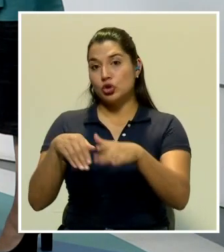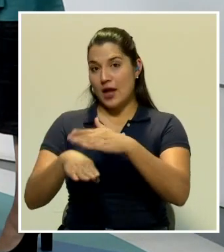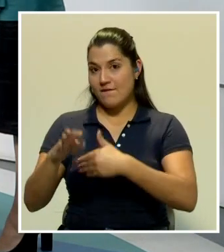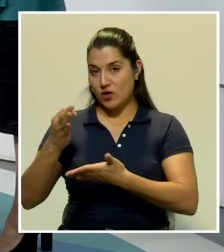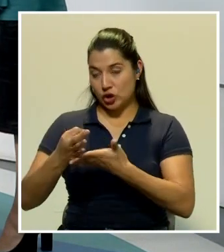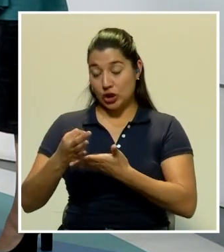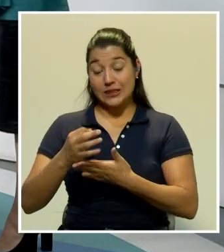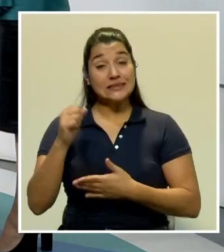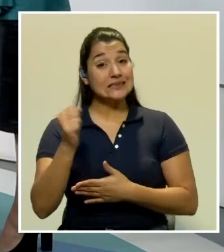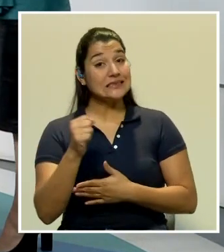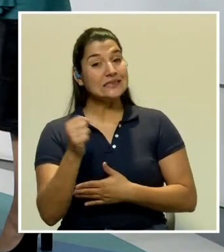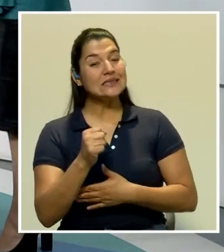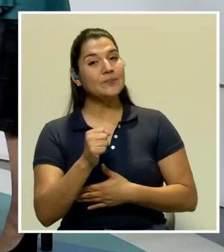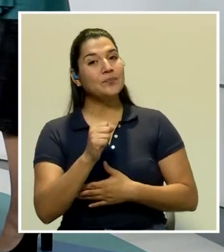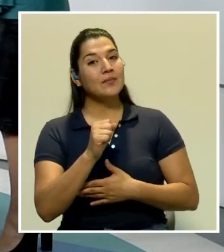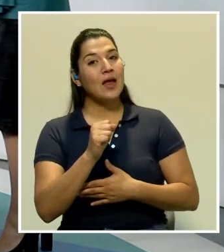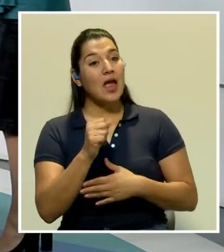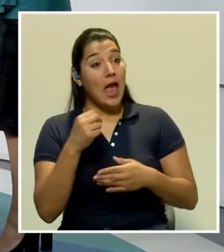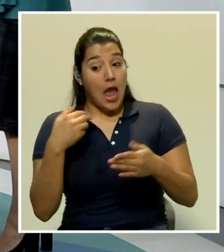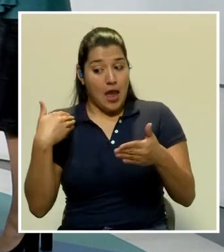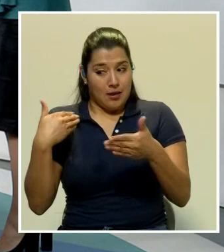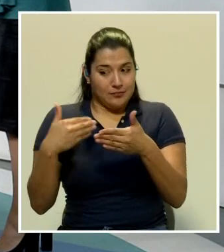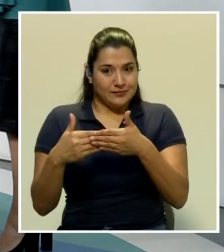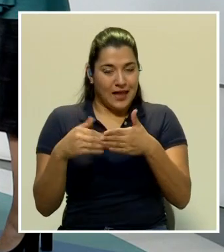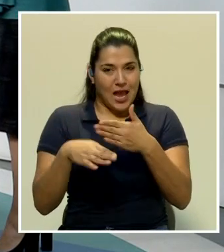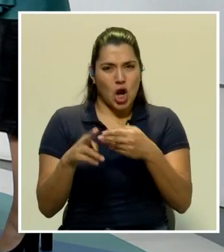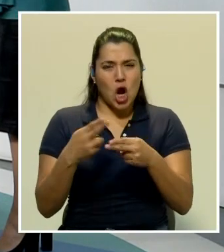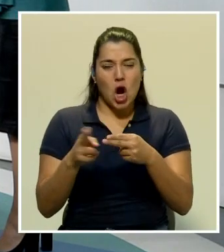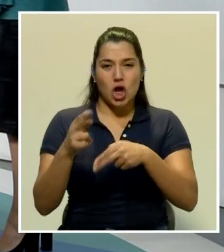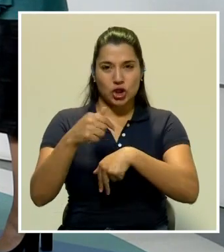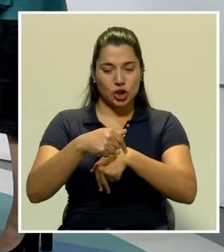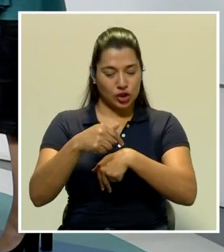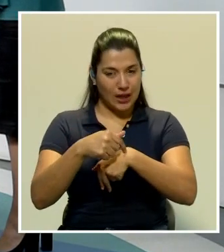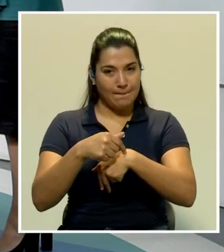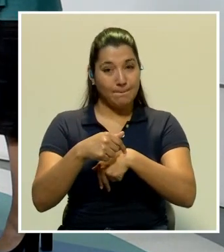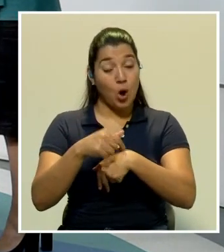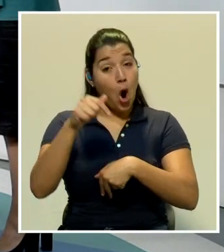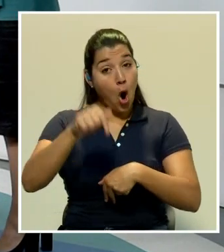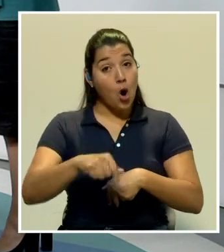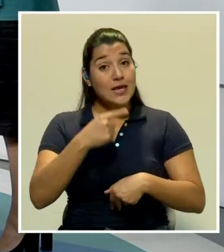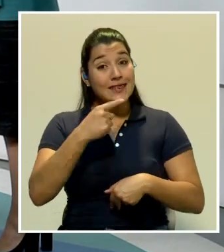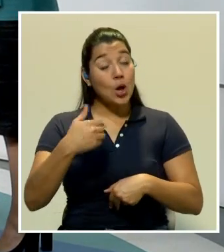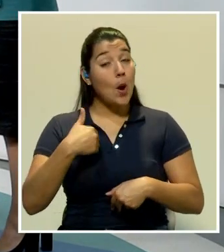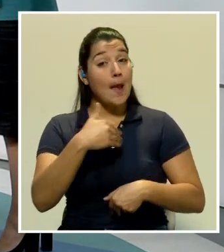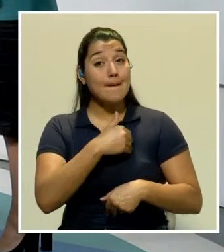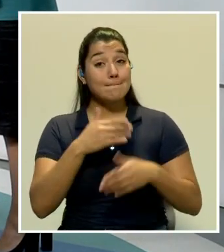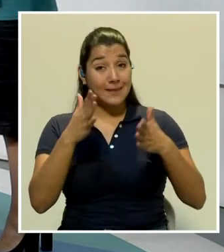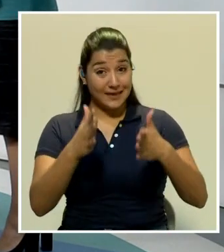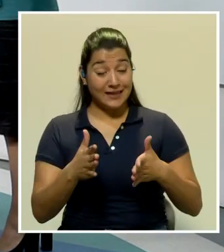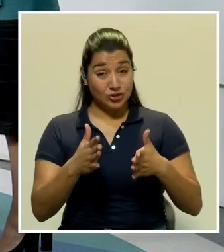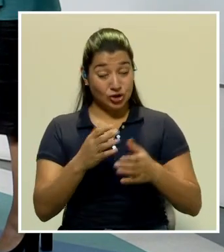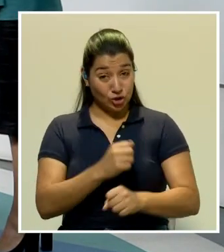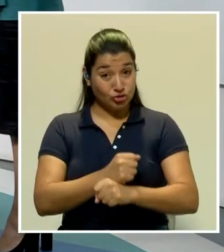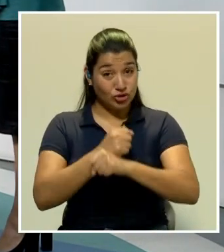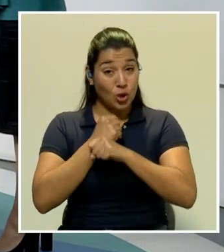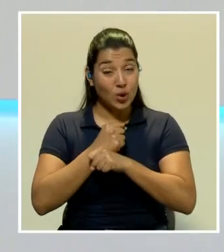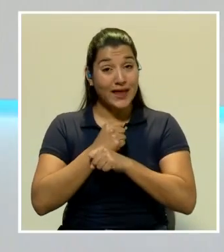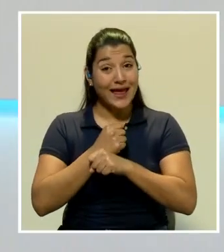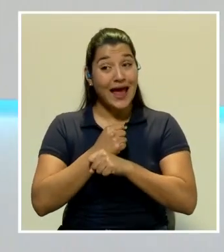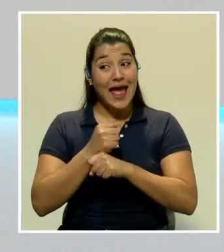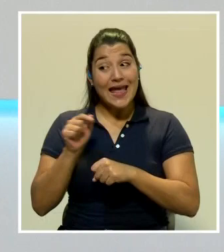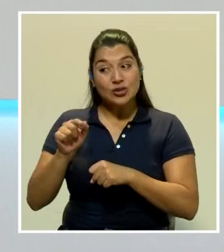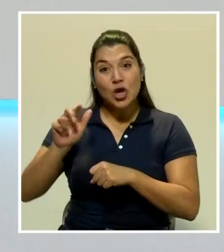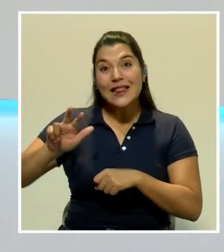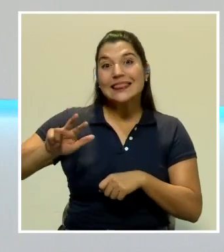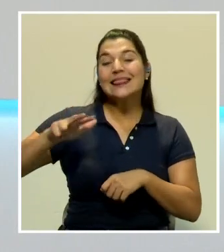fronteras. Sí, en este pequeño periodo, una diferencia, por lo que dijo hoy el ministro de Seguridad, es prácticamente el triple